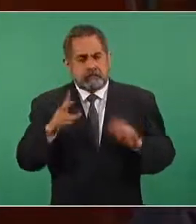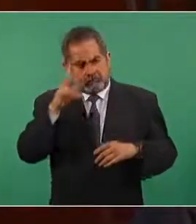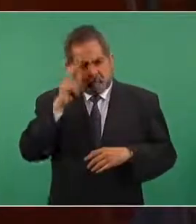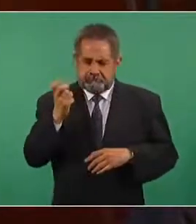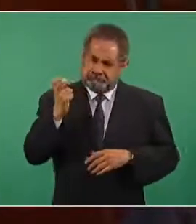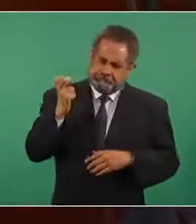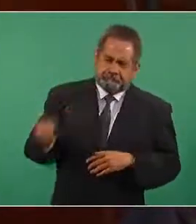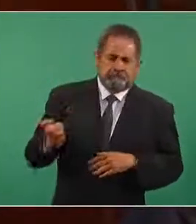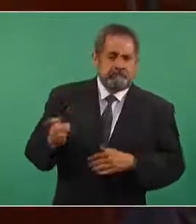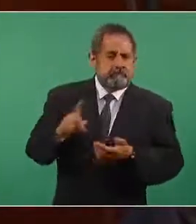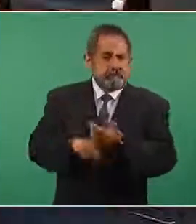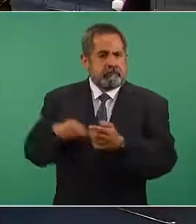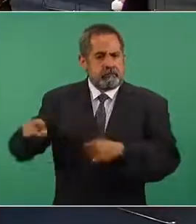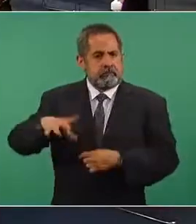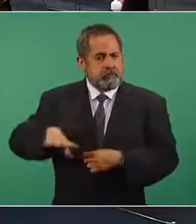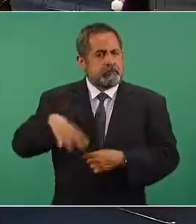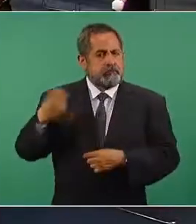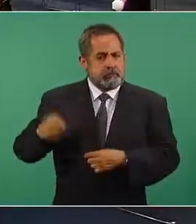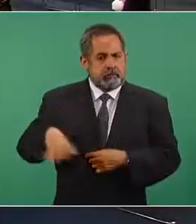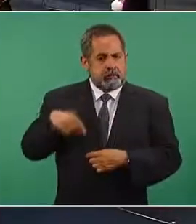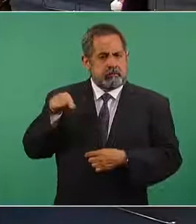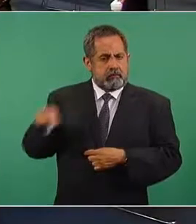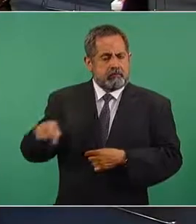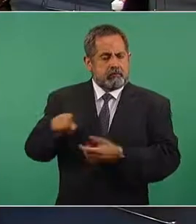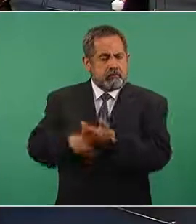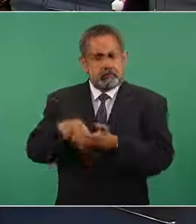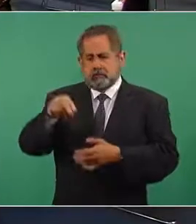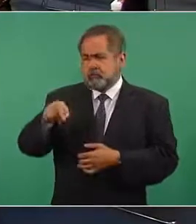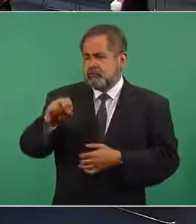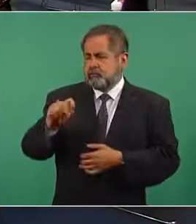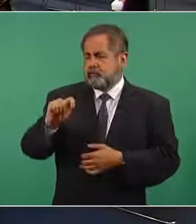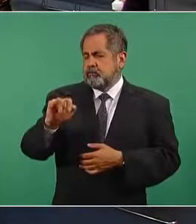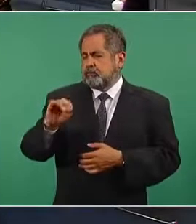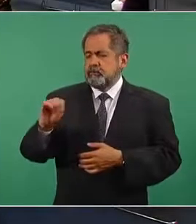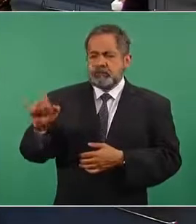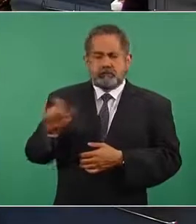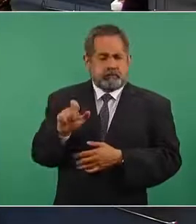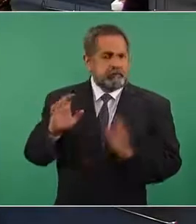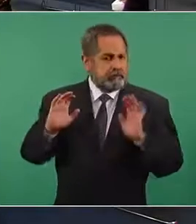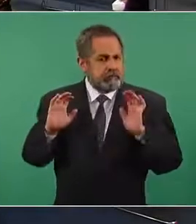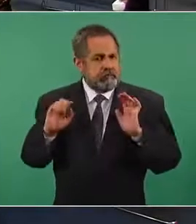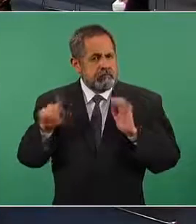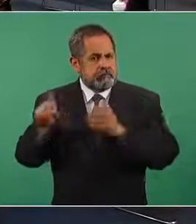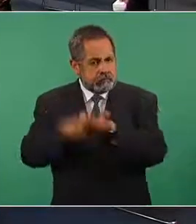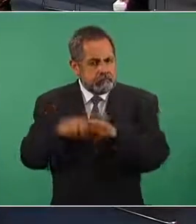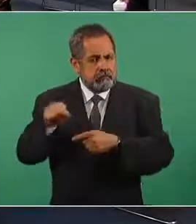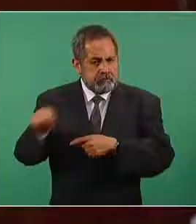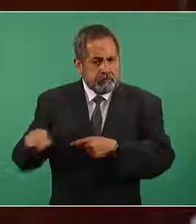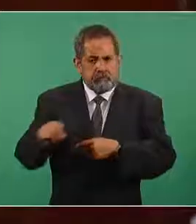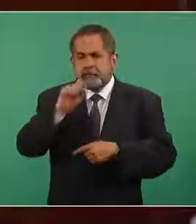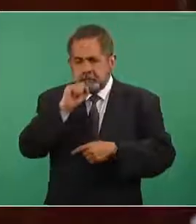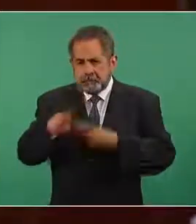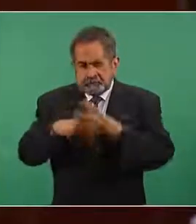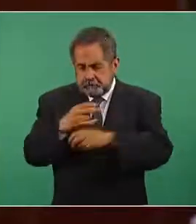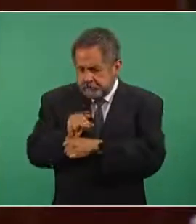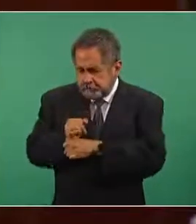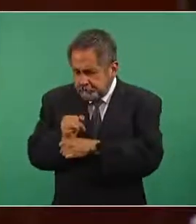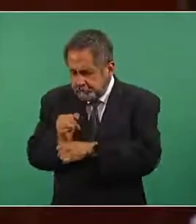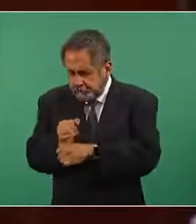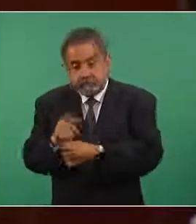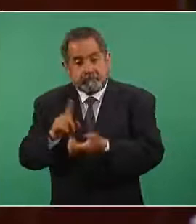concretas, sobre los abusos que se han cometido en Notimex, y independientemente de que también se está investigando al